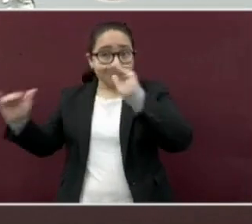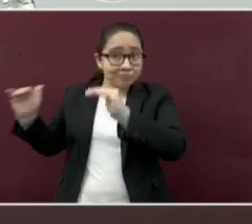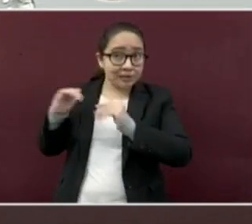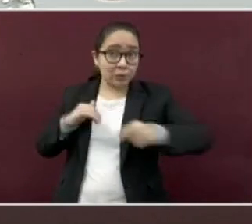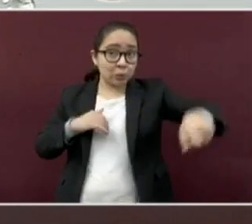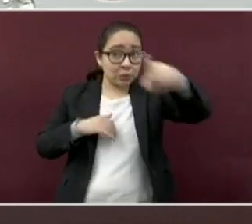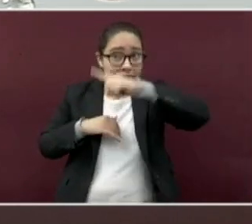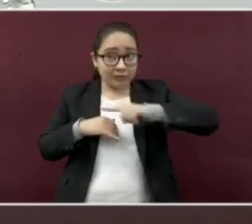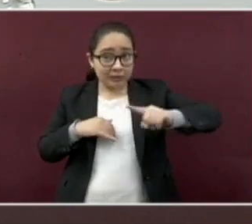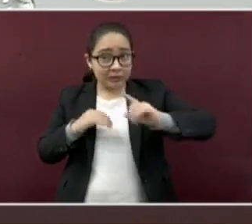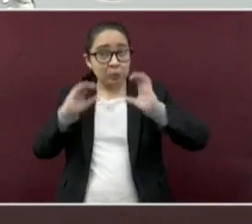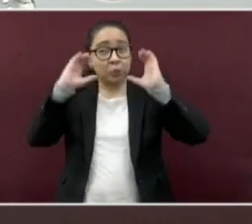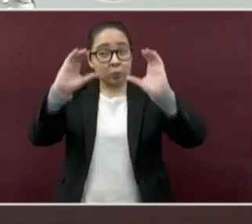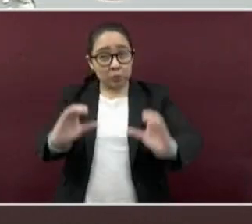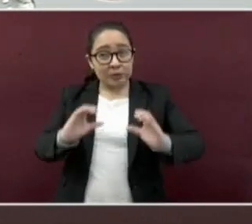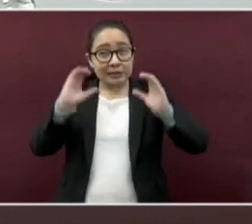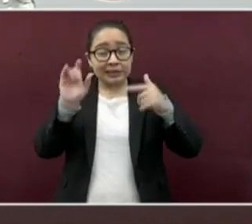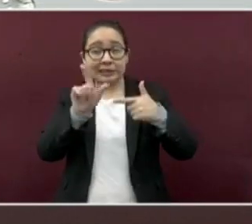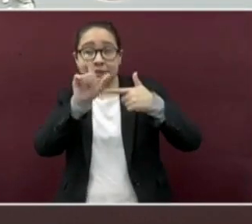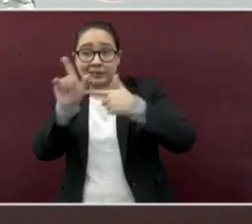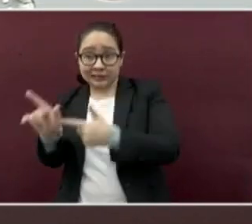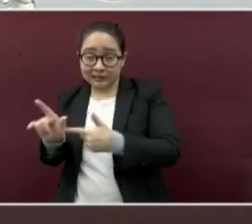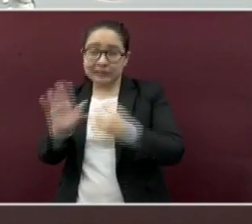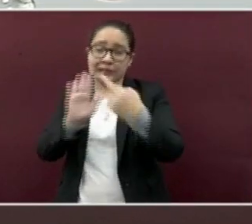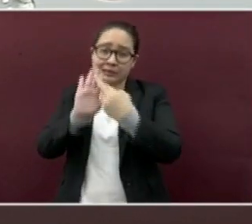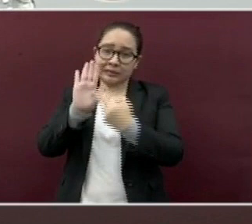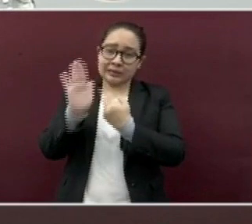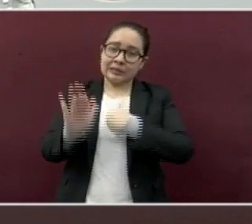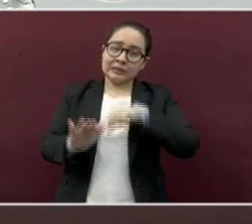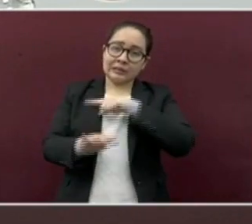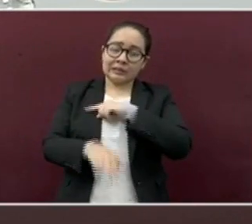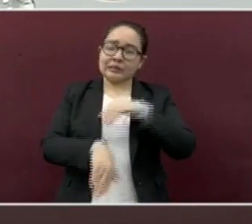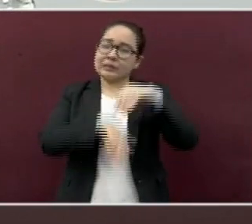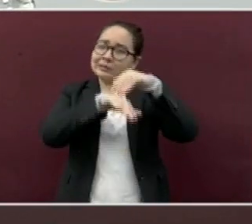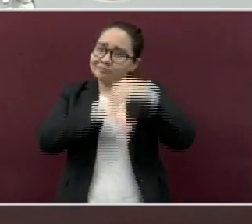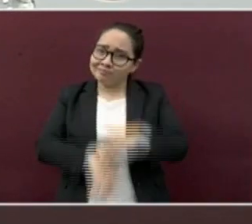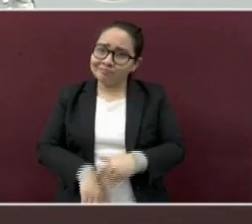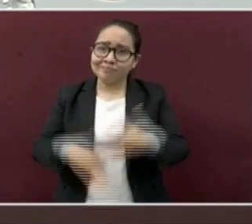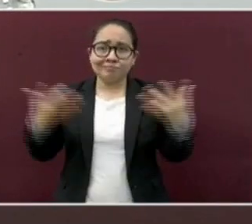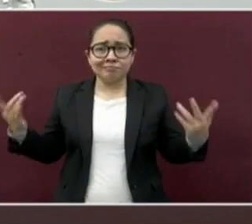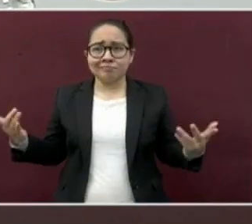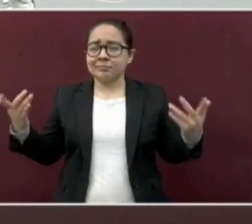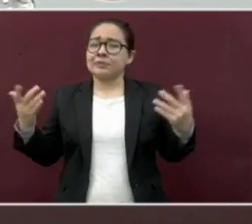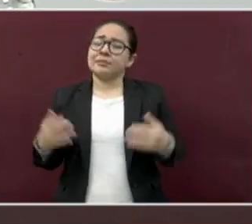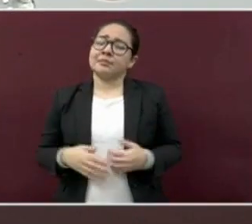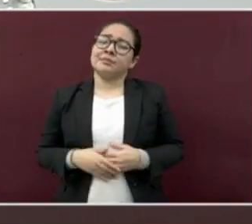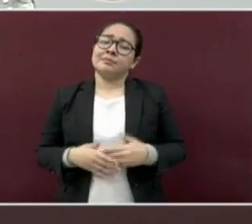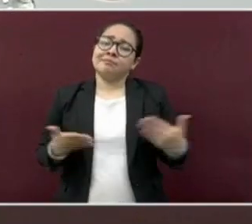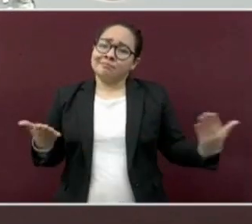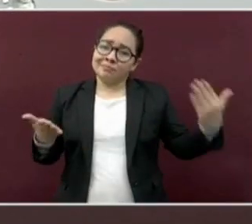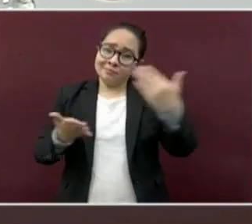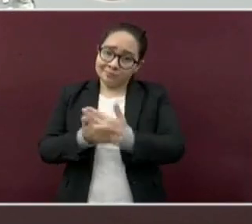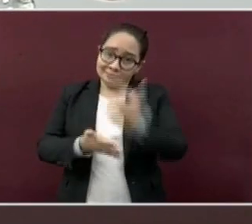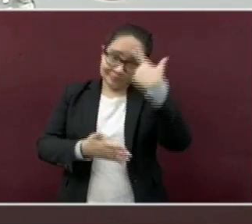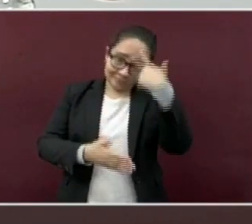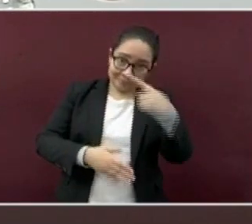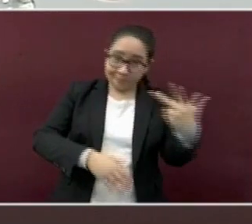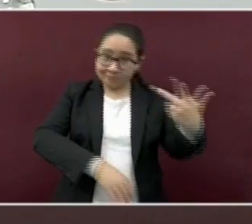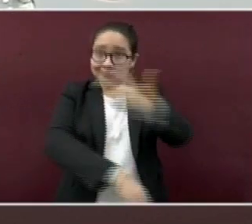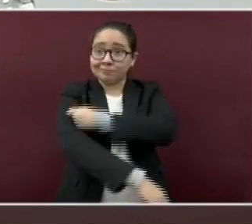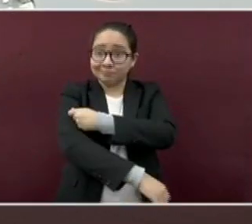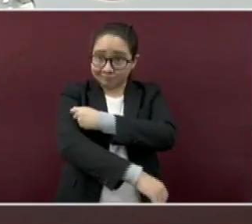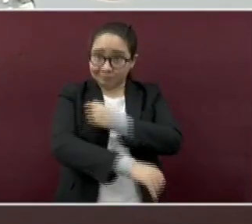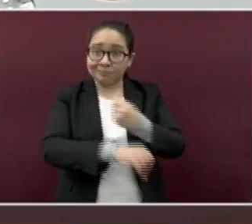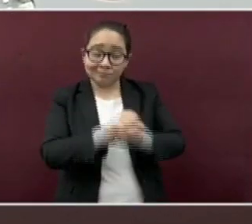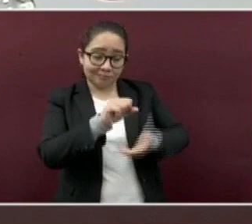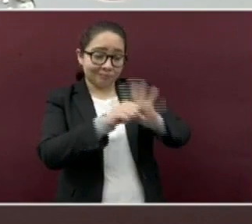esta pandemia. Tenemos que seguir con las medidas sanitarias y acudiendo a la vacunación contra